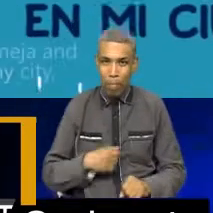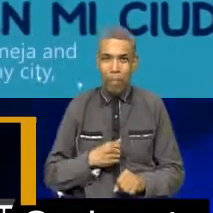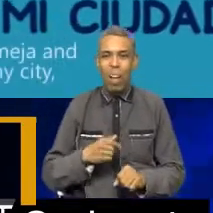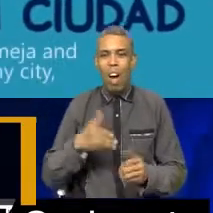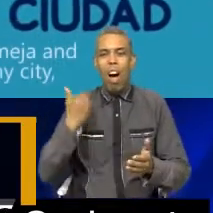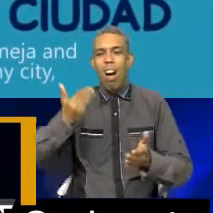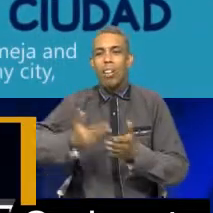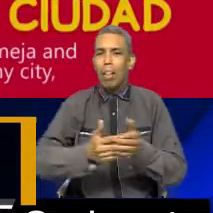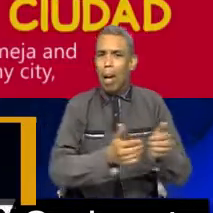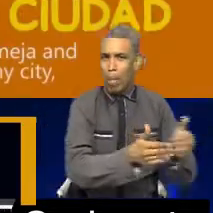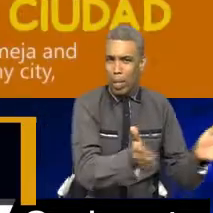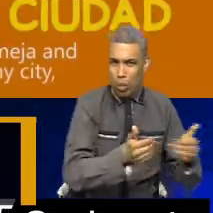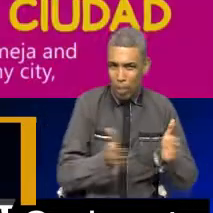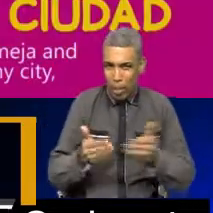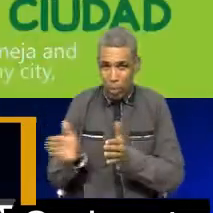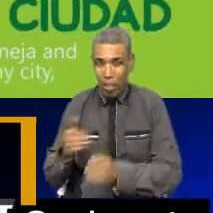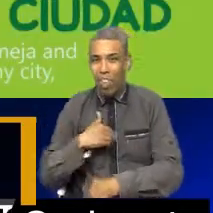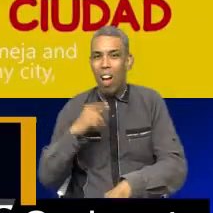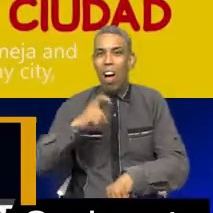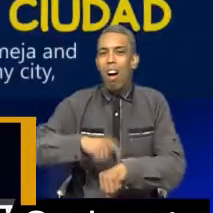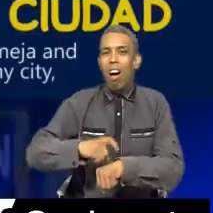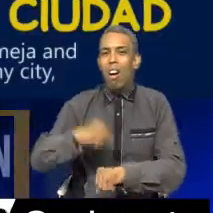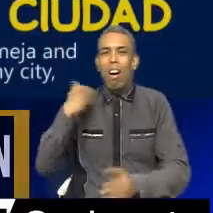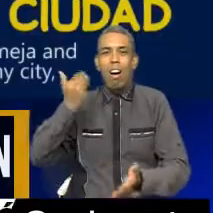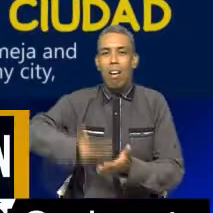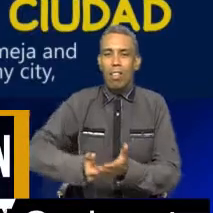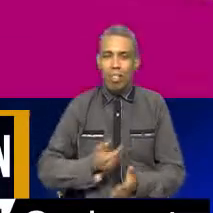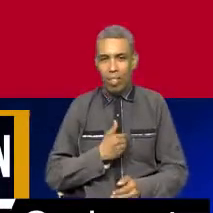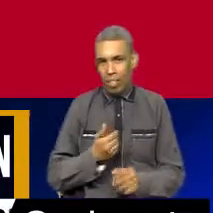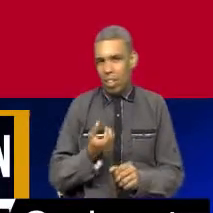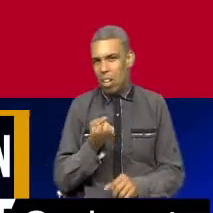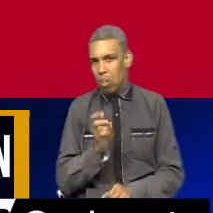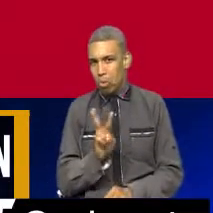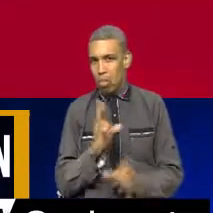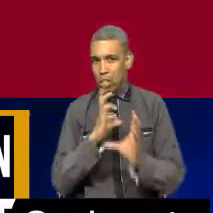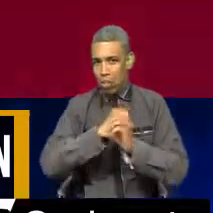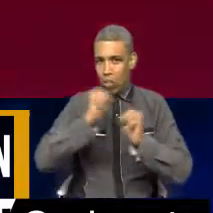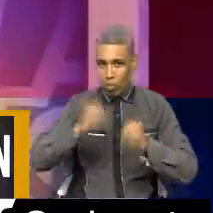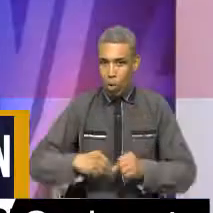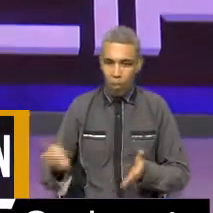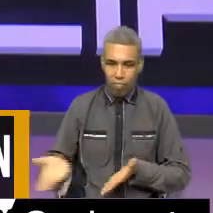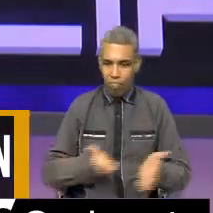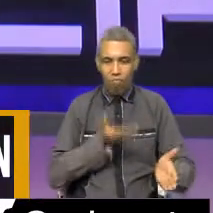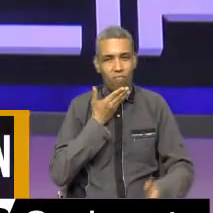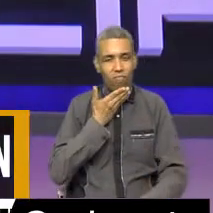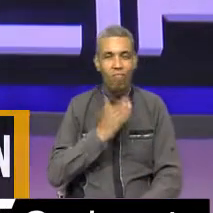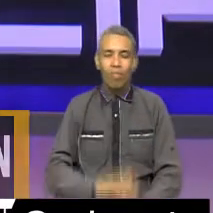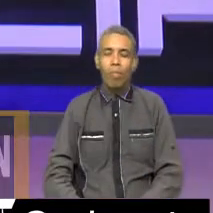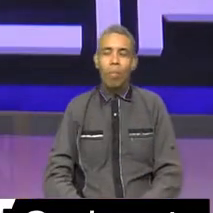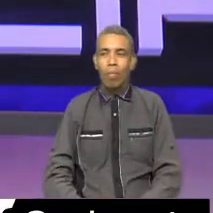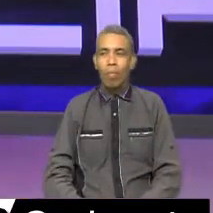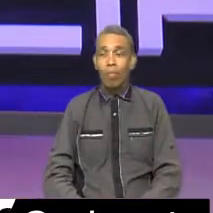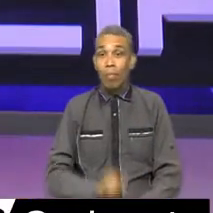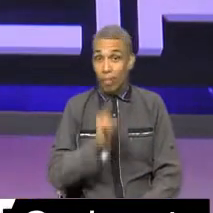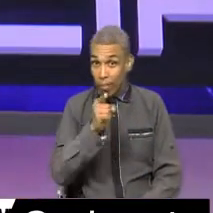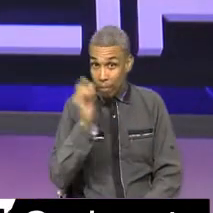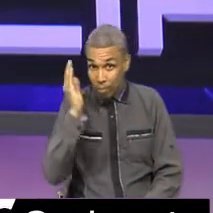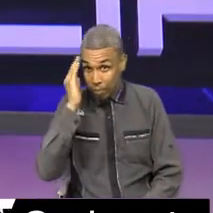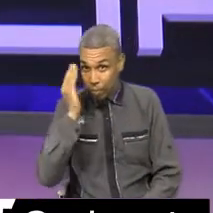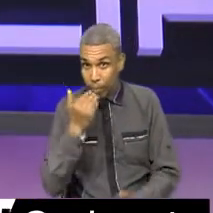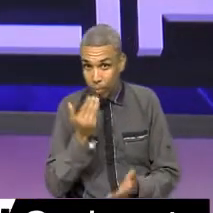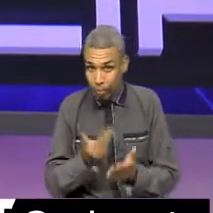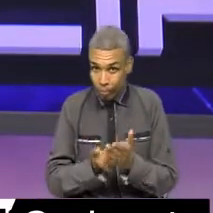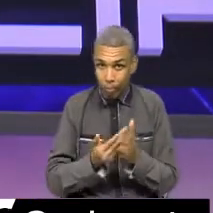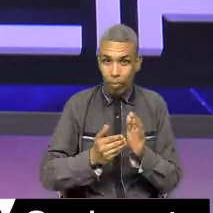nuestros negocios hasta la medianoche para que todos los barranqueños puedan hacer sus compras. Así es, ya lo saben, doctora Pilar, muchísimas gracias